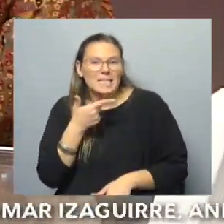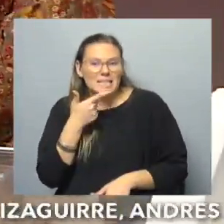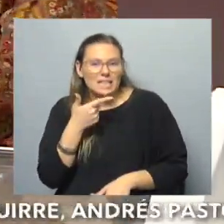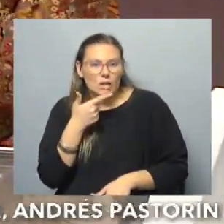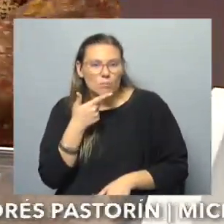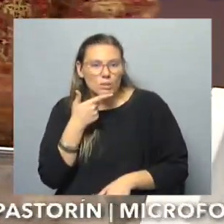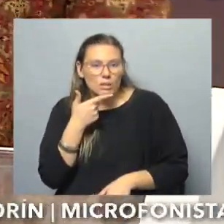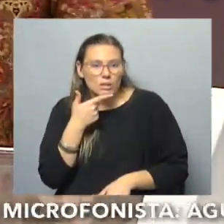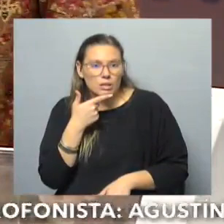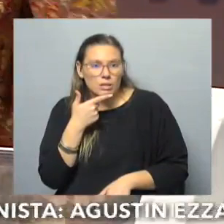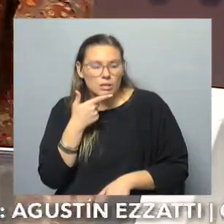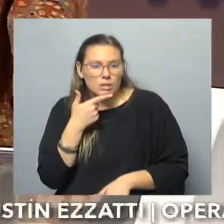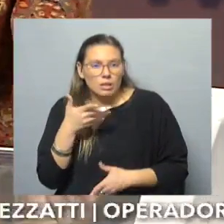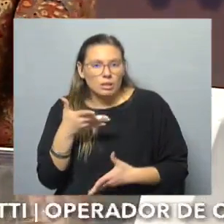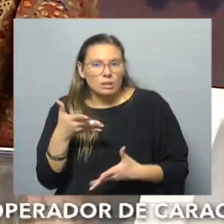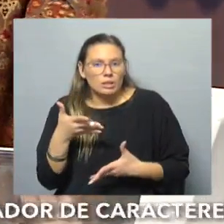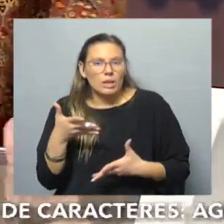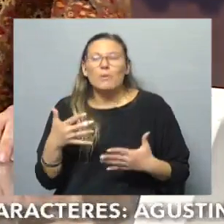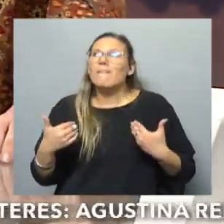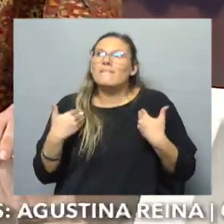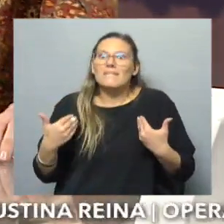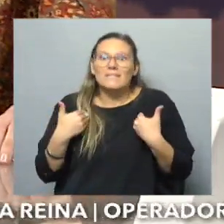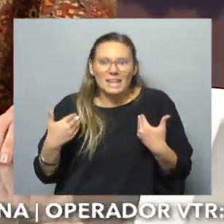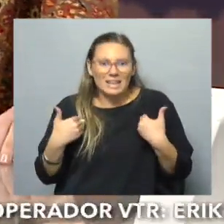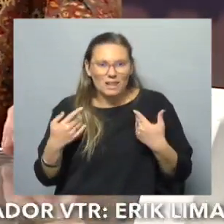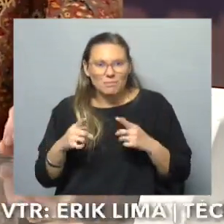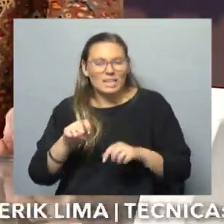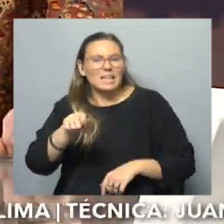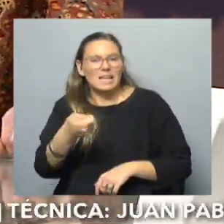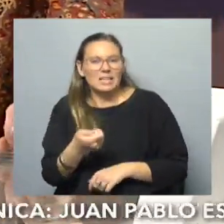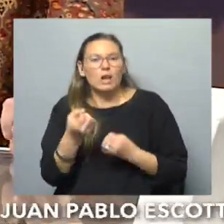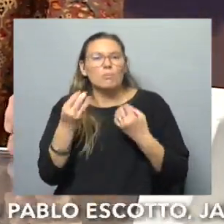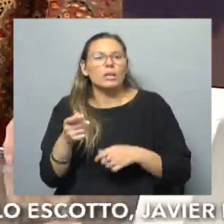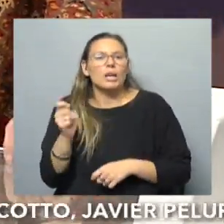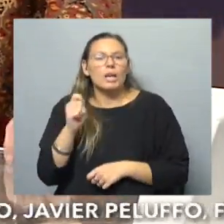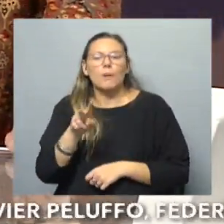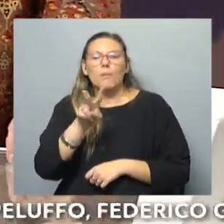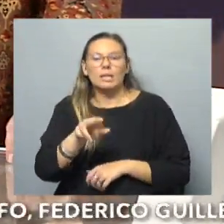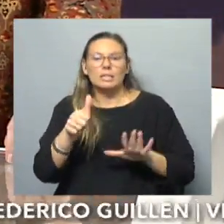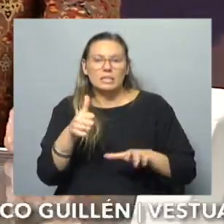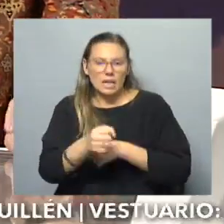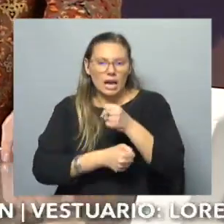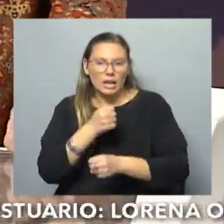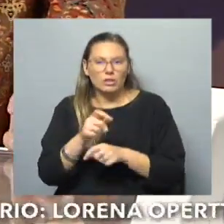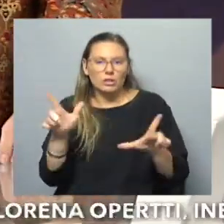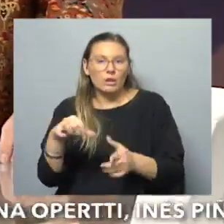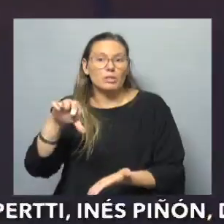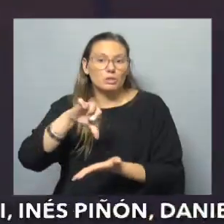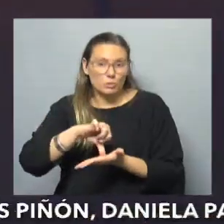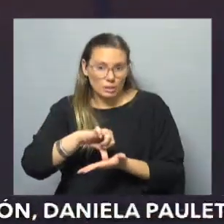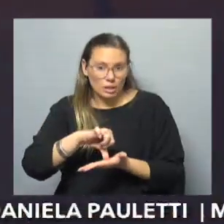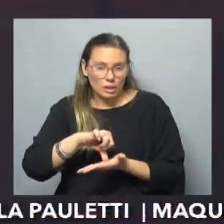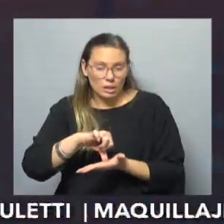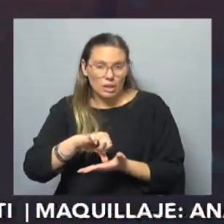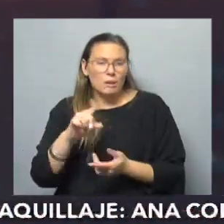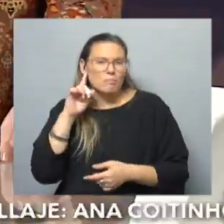es, pero, una alegría tan grande para este canal, porque se están cumpliendo 26 añitos de TV 26 Ciudad. 26 añitos. Podés